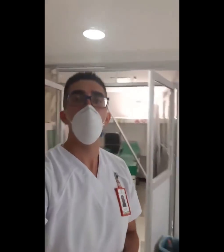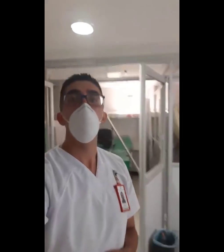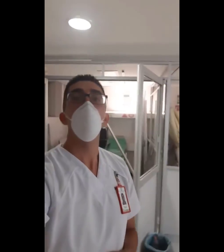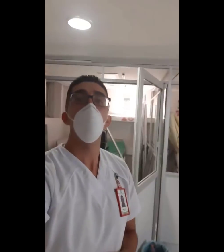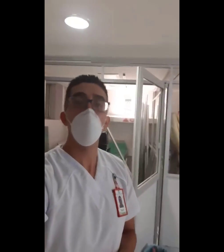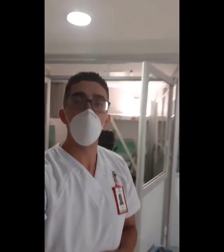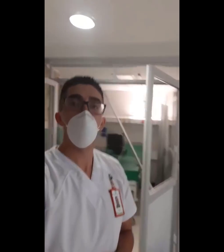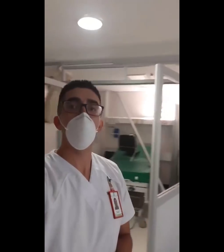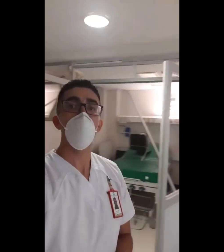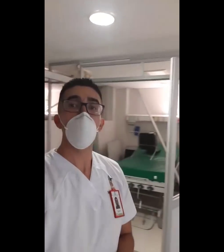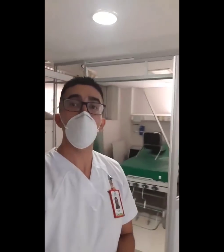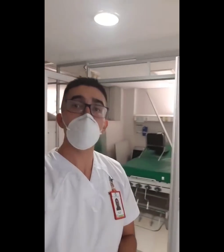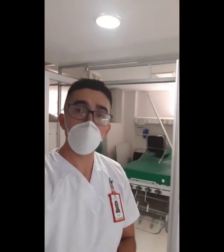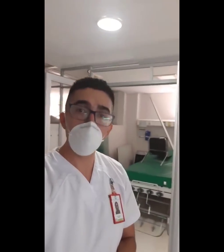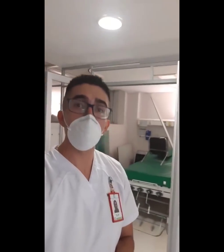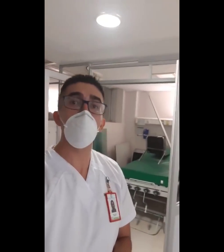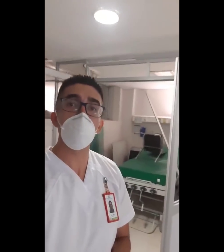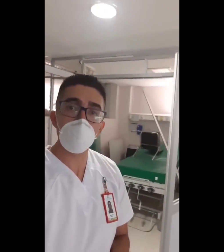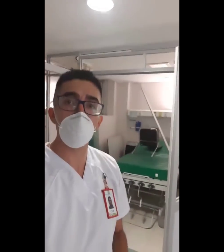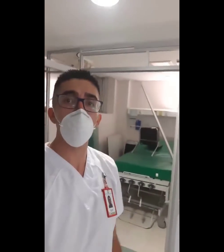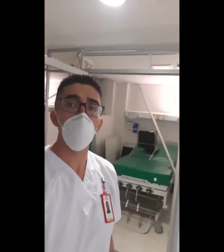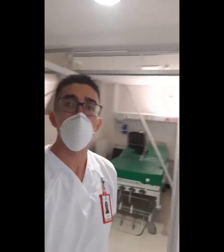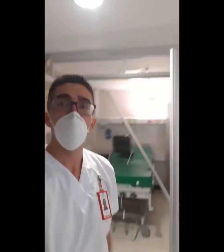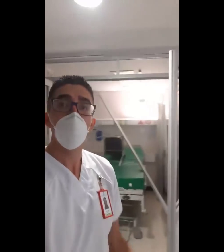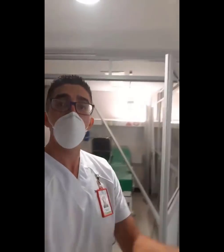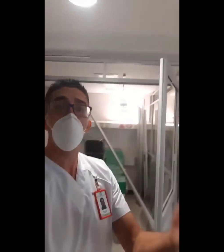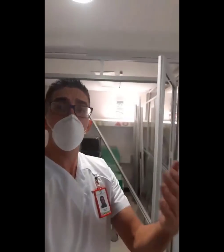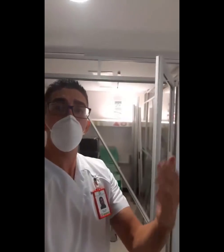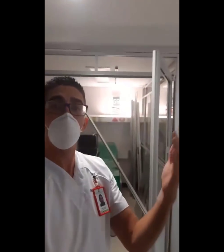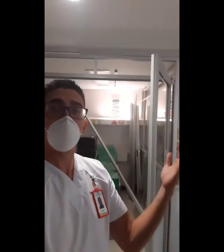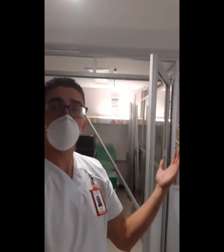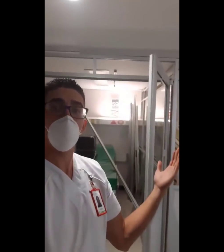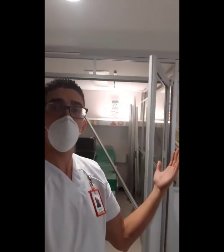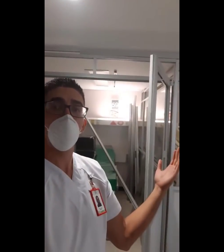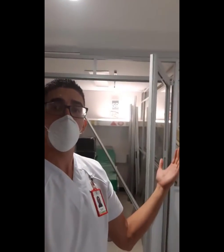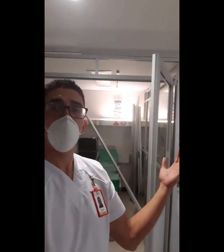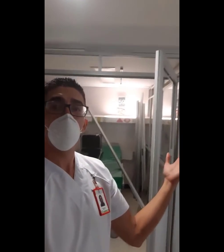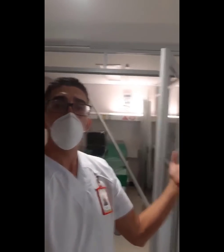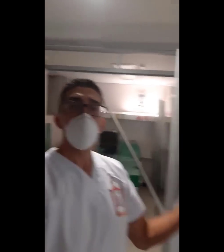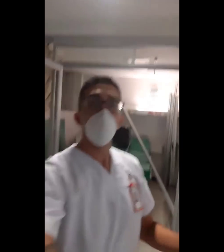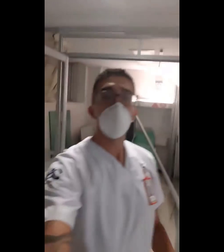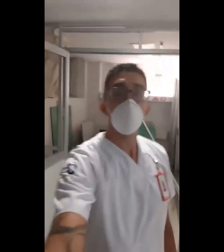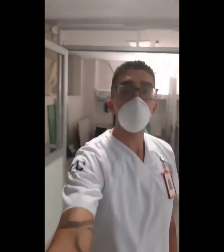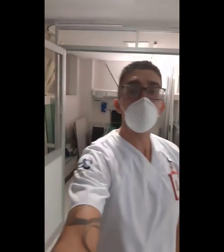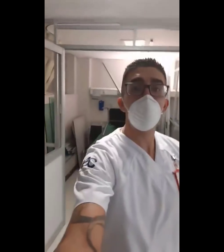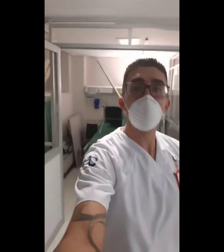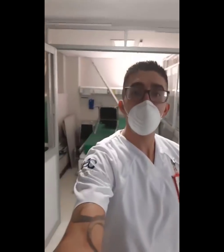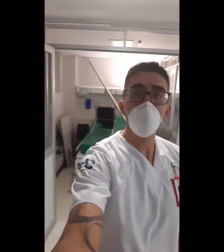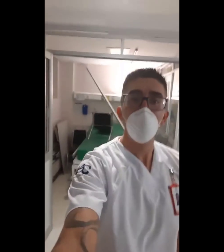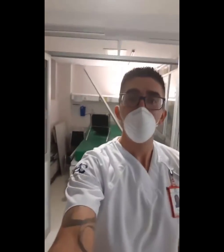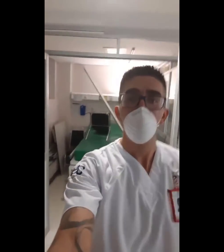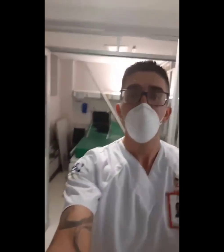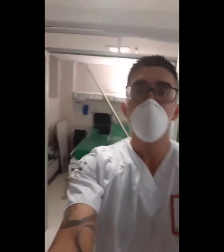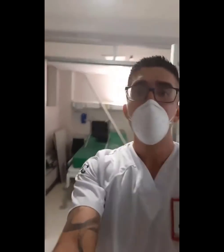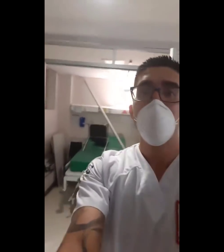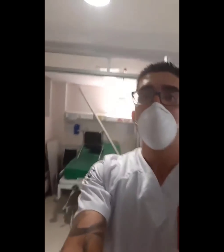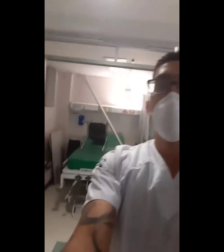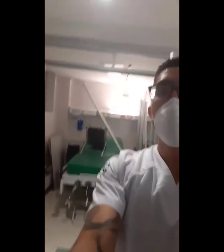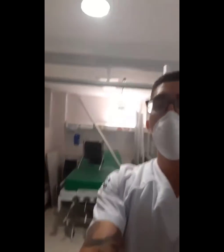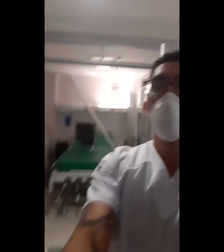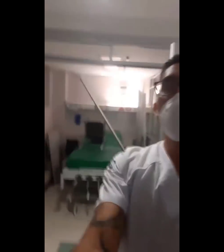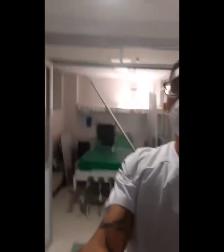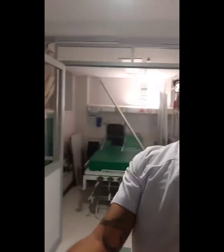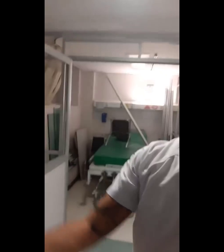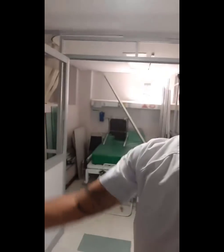Apóyanos, por favor. Este virus existe, te lo estoy demostrando. Se están aislando